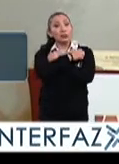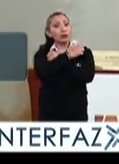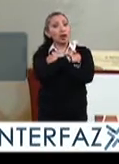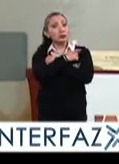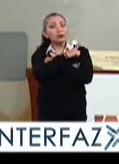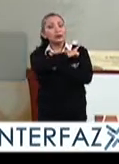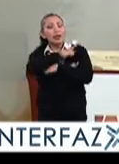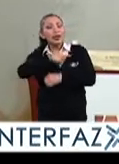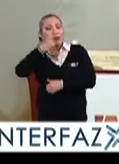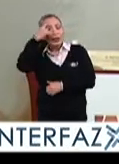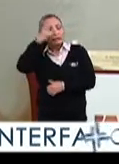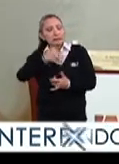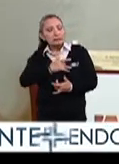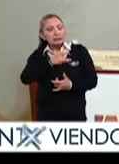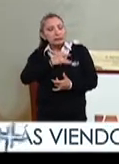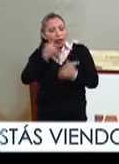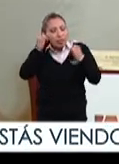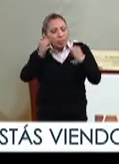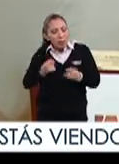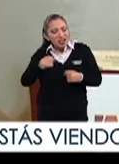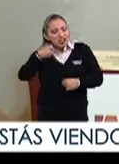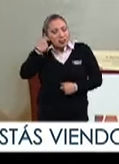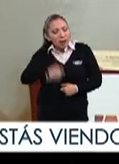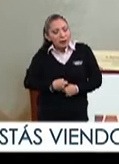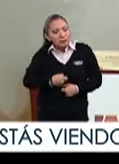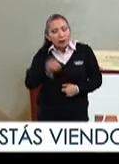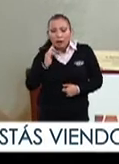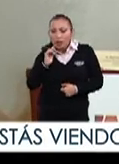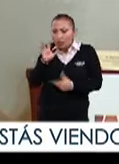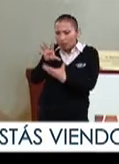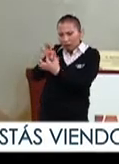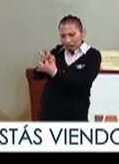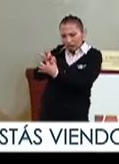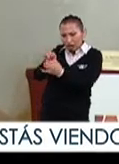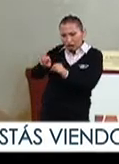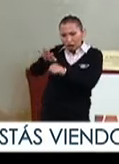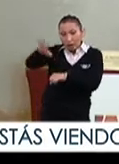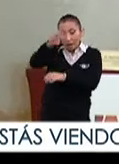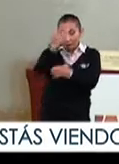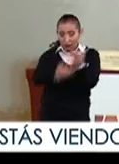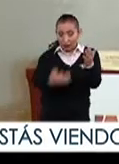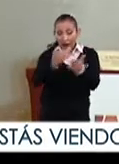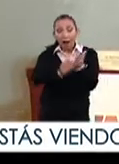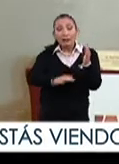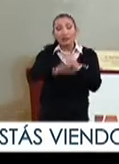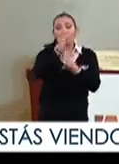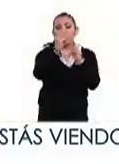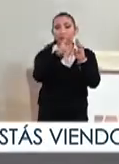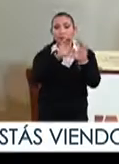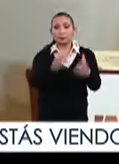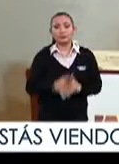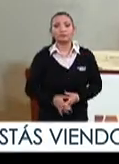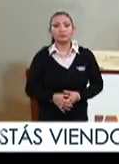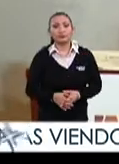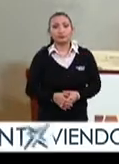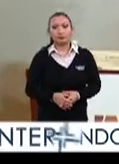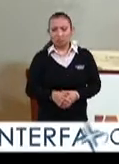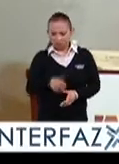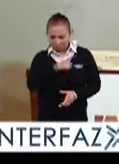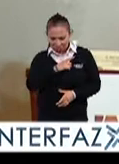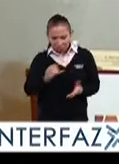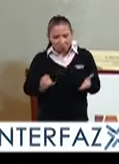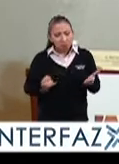debe generar conciencia individual y trasladarnos a la conciencia social que tanta falta le hace a este mundo.